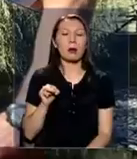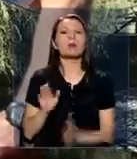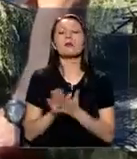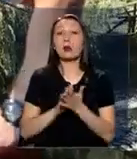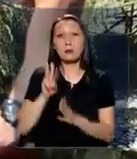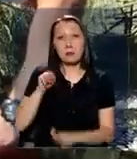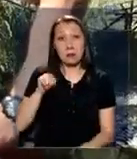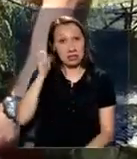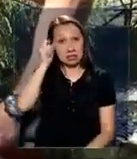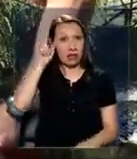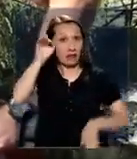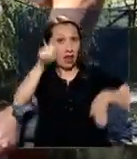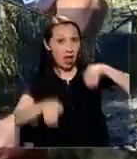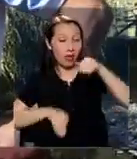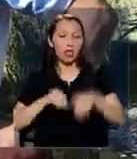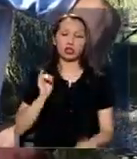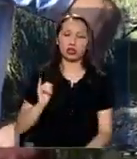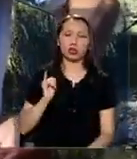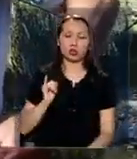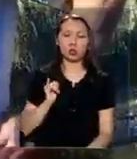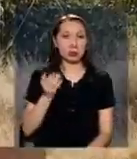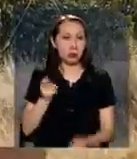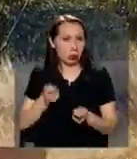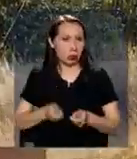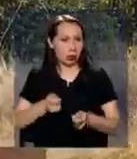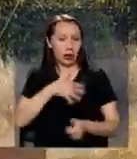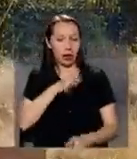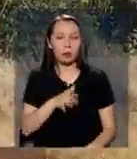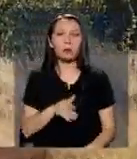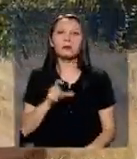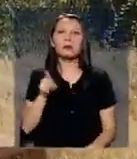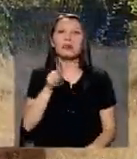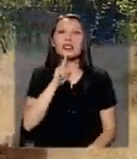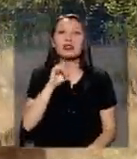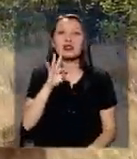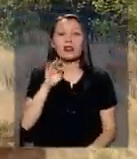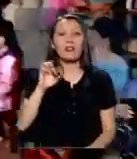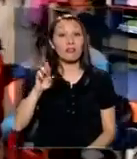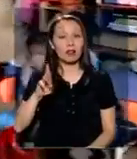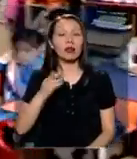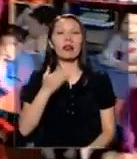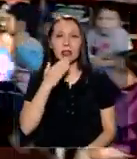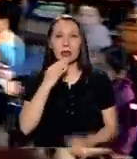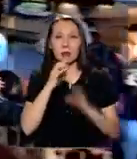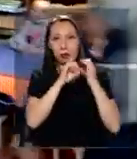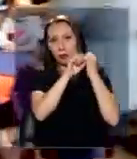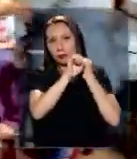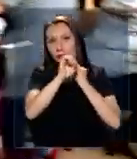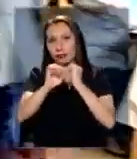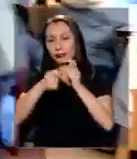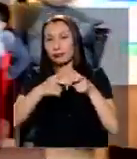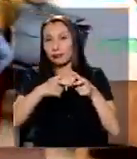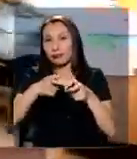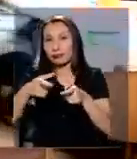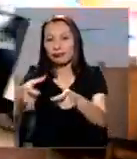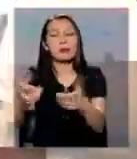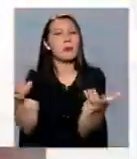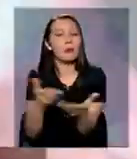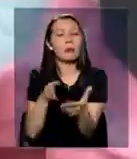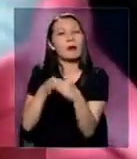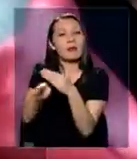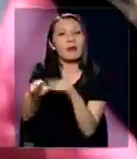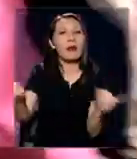mamá sabe nadar. Sí. Sí, es cabeluza para el agua. Christopher también cruza en este carro el río Ignao para llegar así